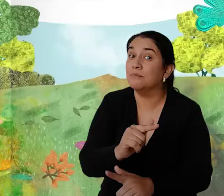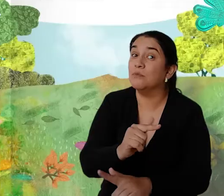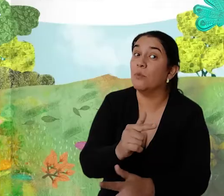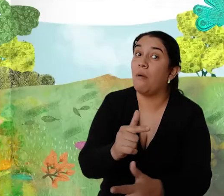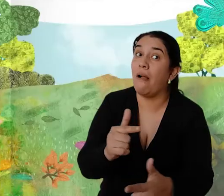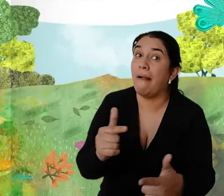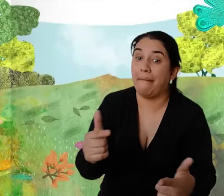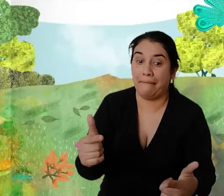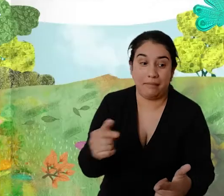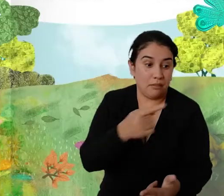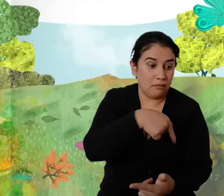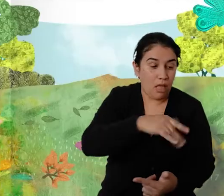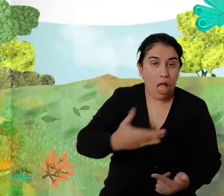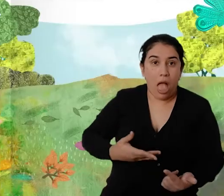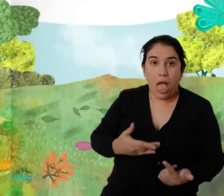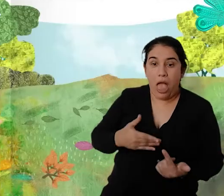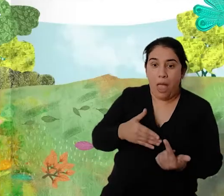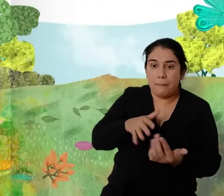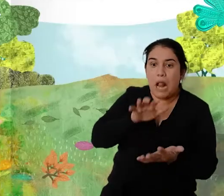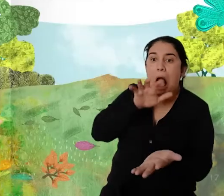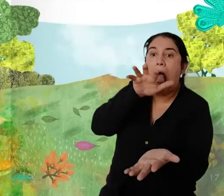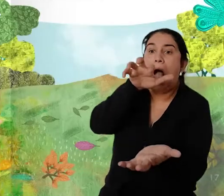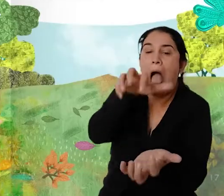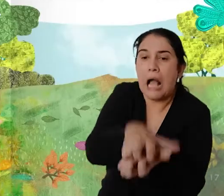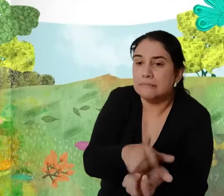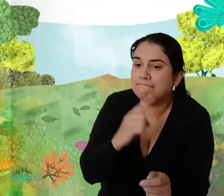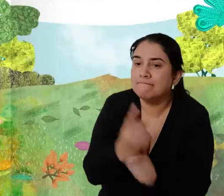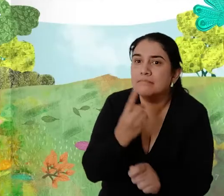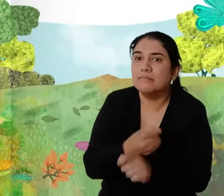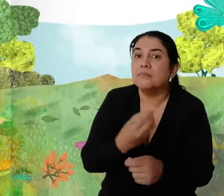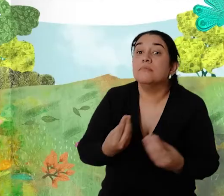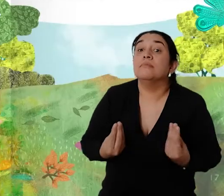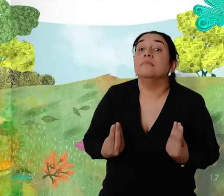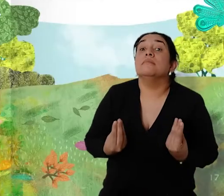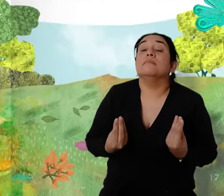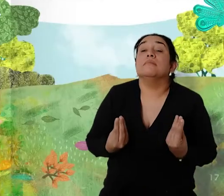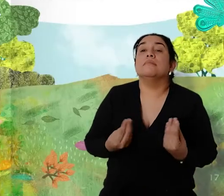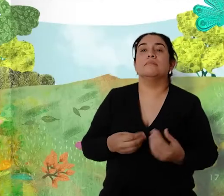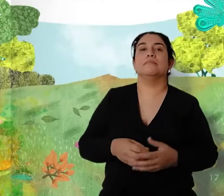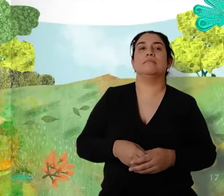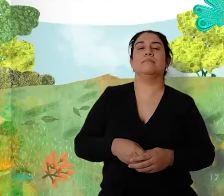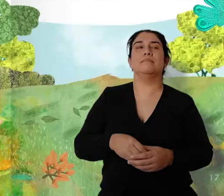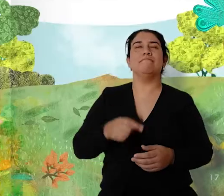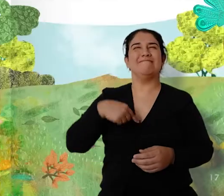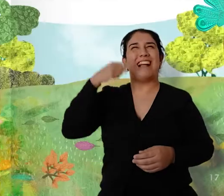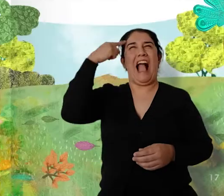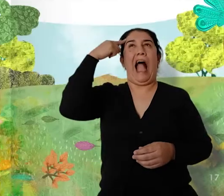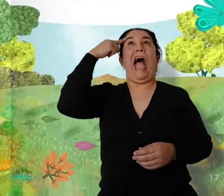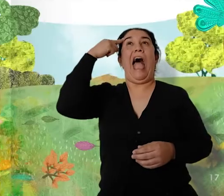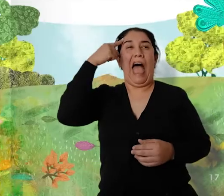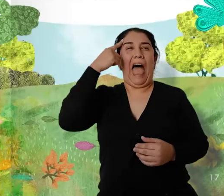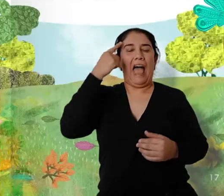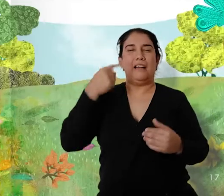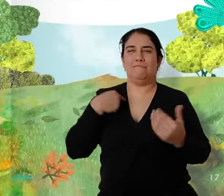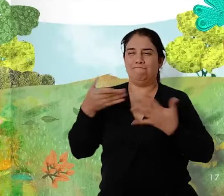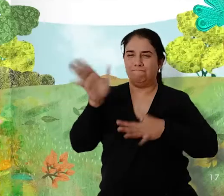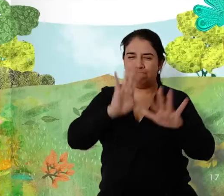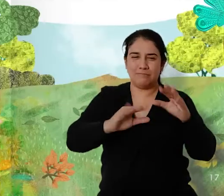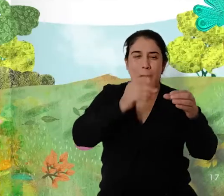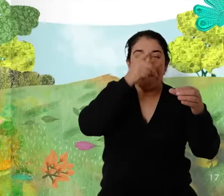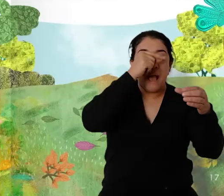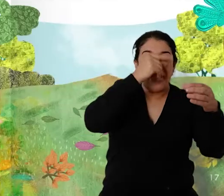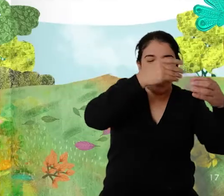y nos moriremos de hambre. Hagamos entonces un dique. ¡Sí, un dique! ¡Un